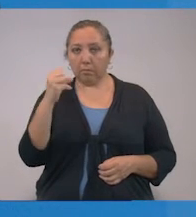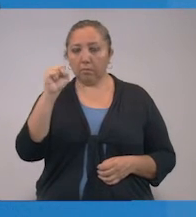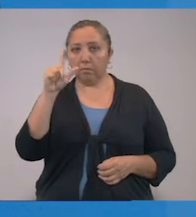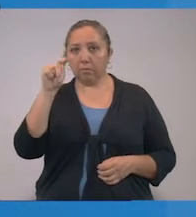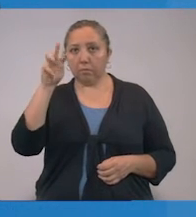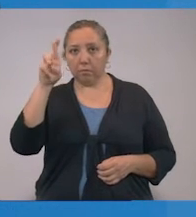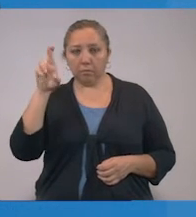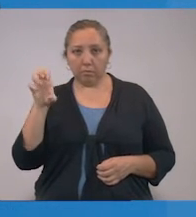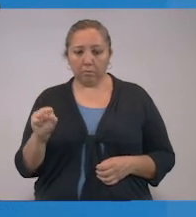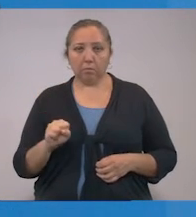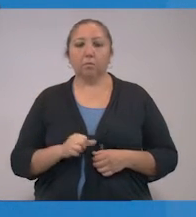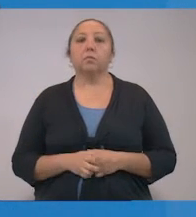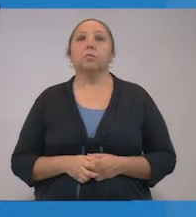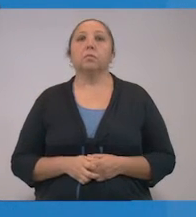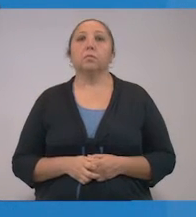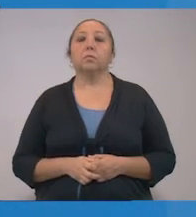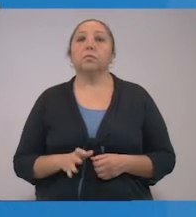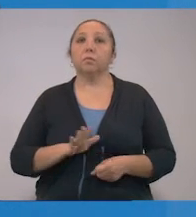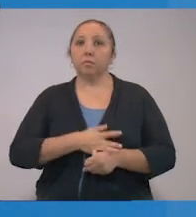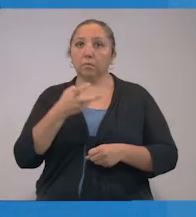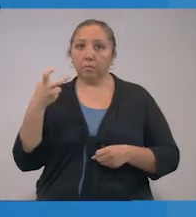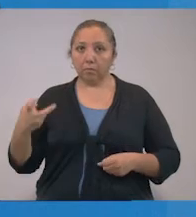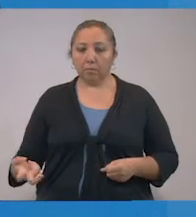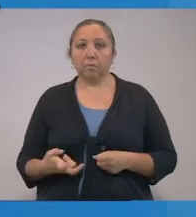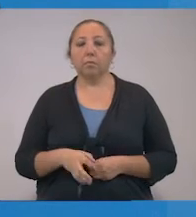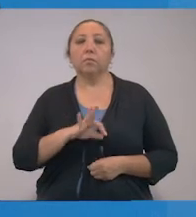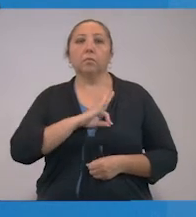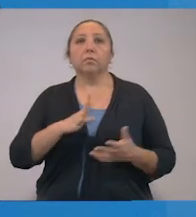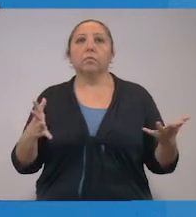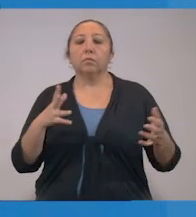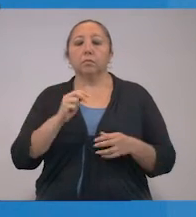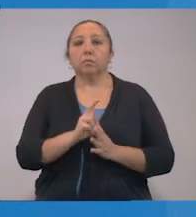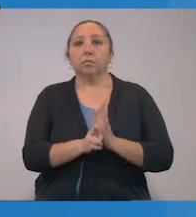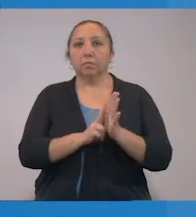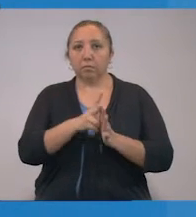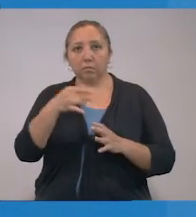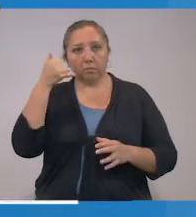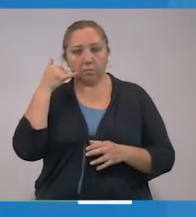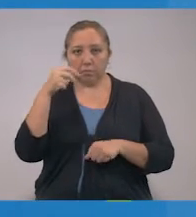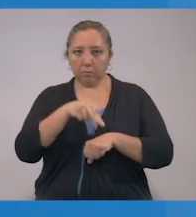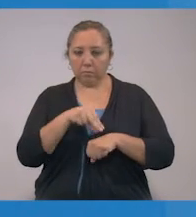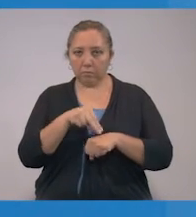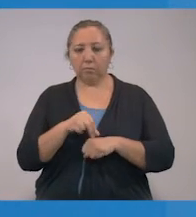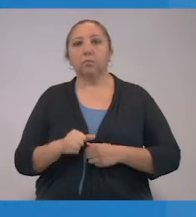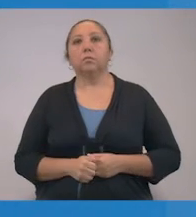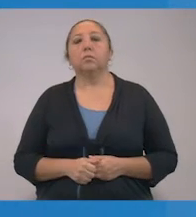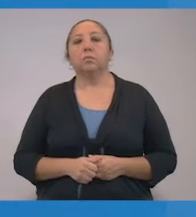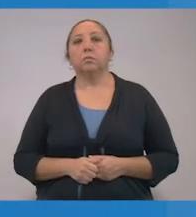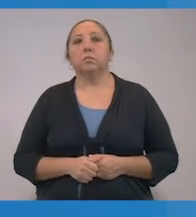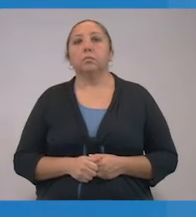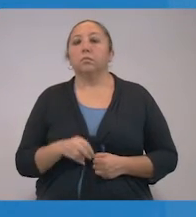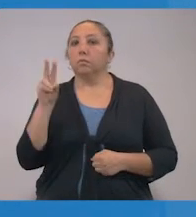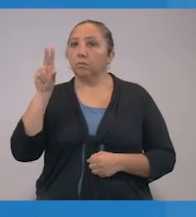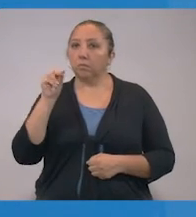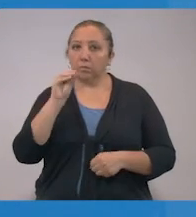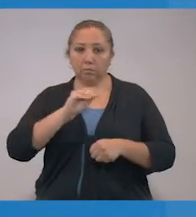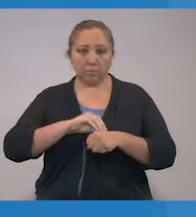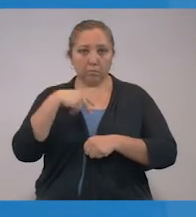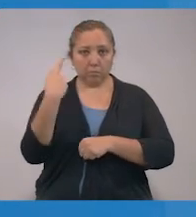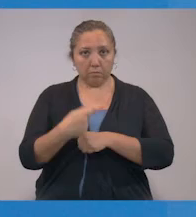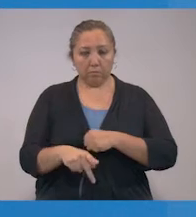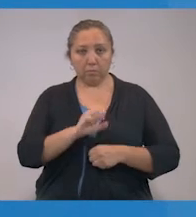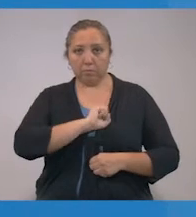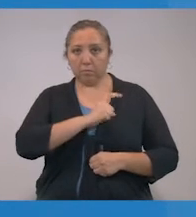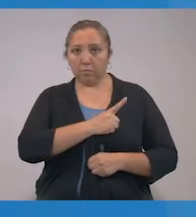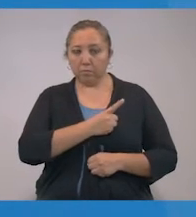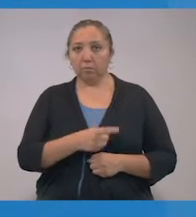con sistema operativo Android. Por medio de esta aplicación se puede hacer una videollamada con un doctor. No pongamos en riesgo nuestra salud